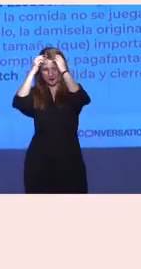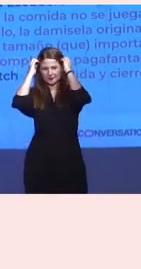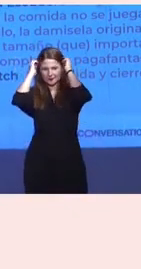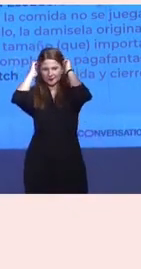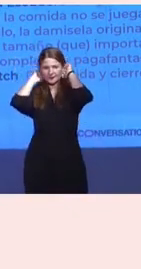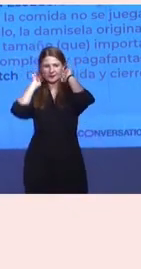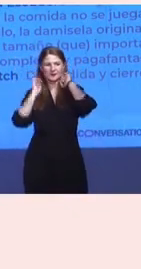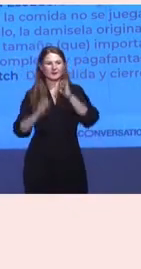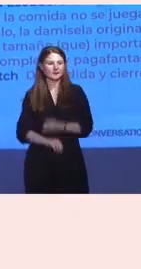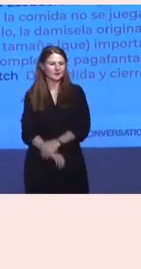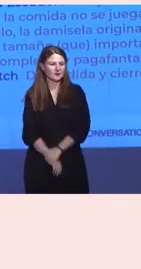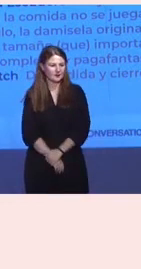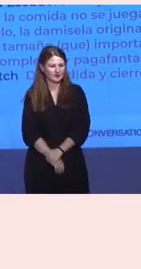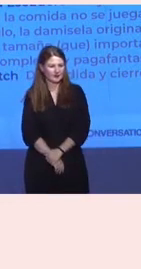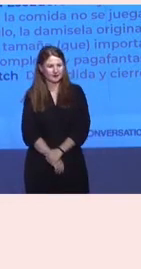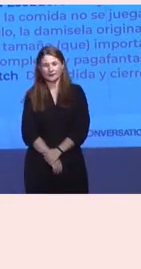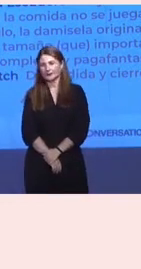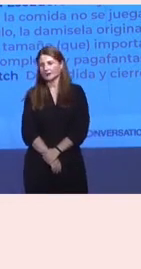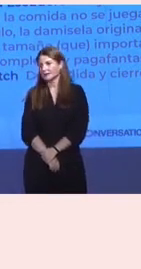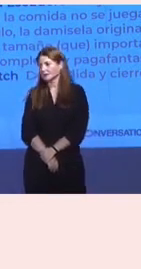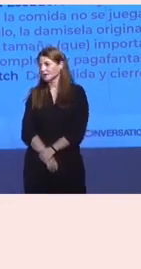gracias y